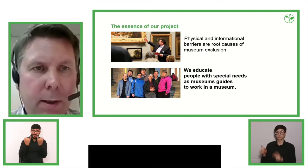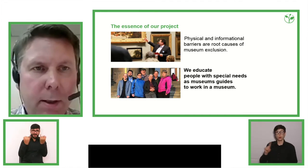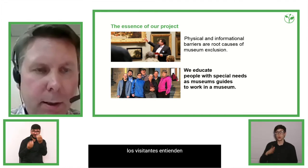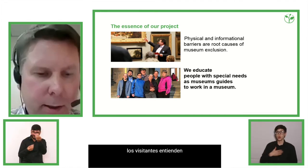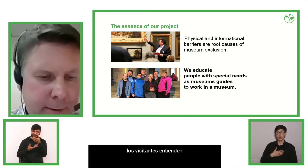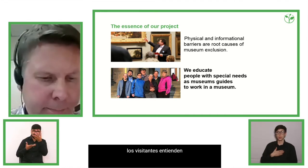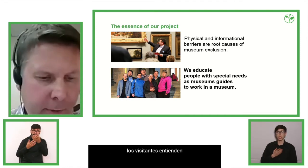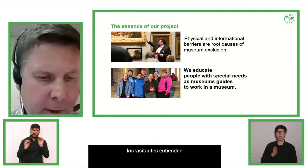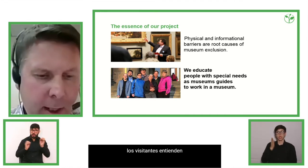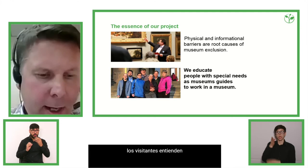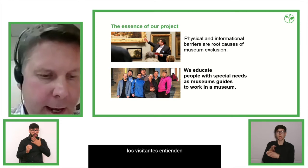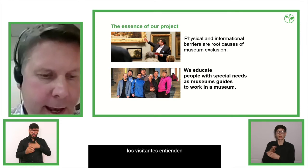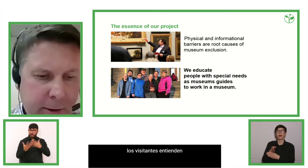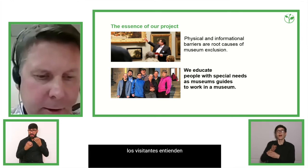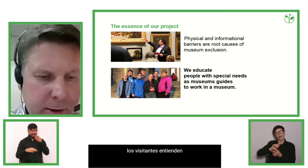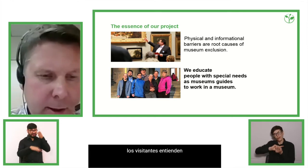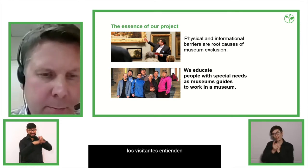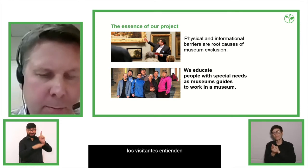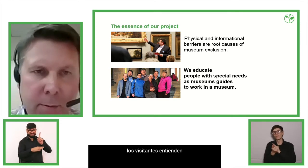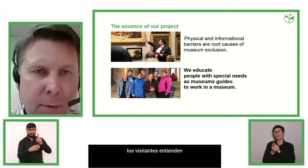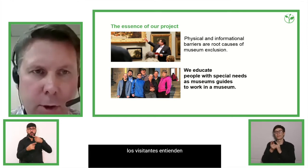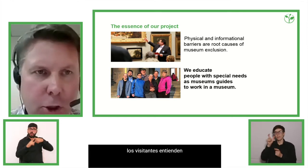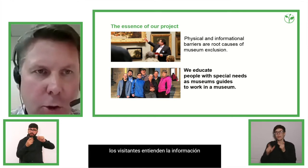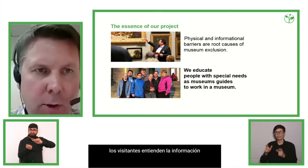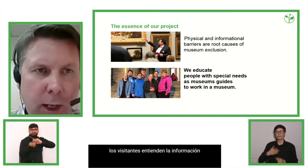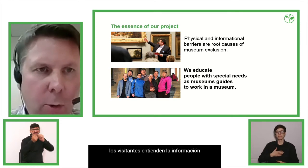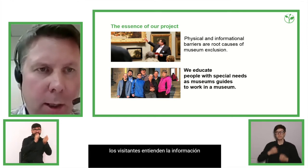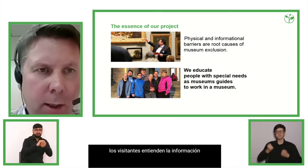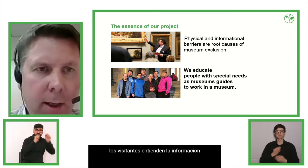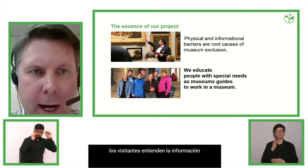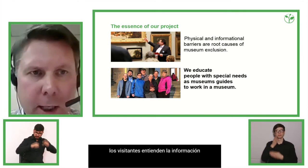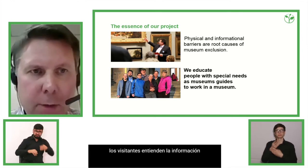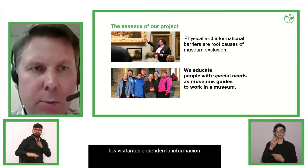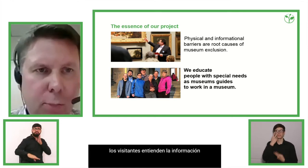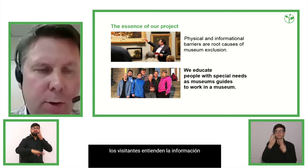que visitan el museo. En este programa, hasta ahora,